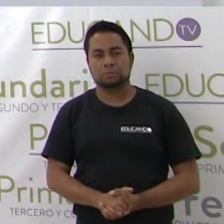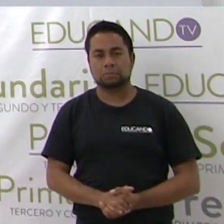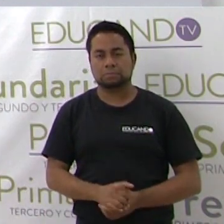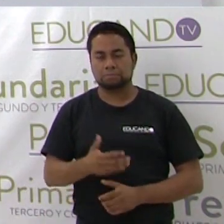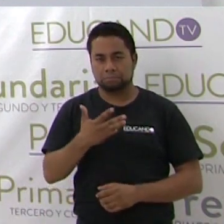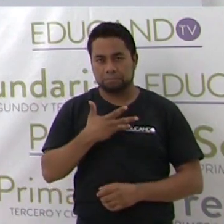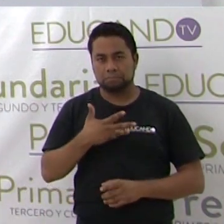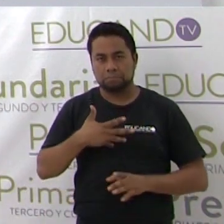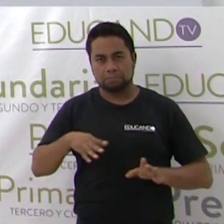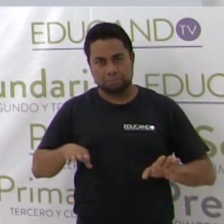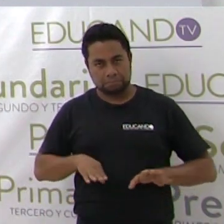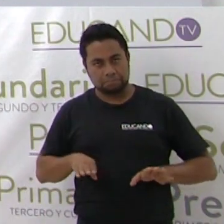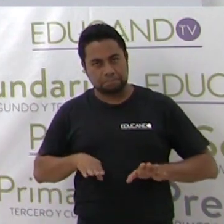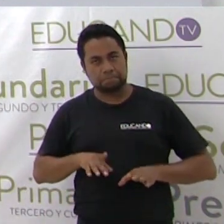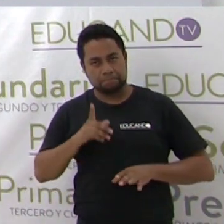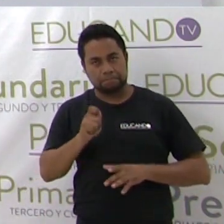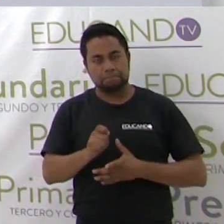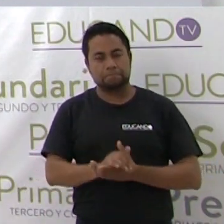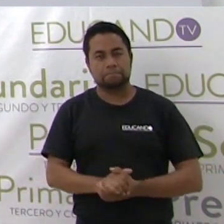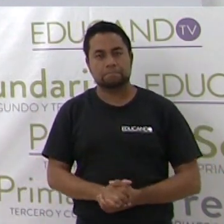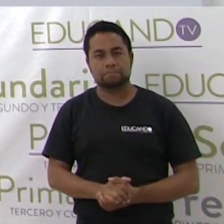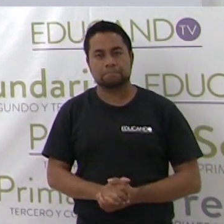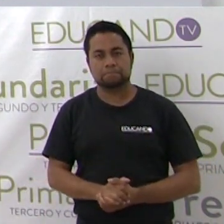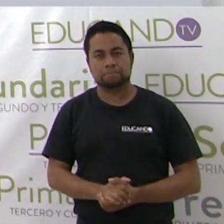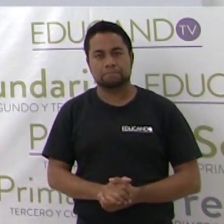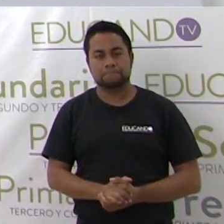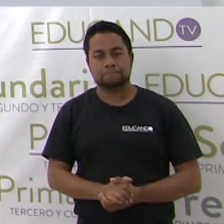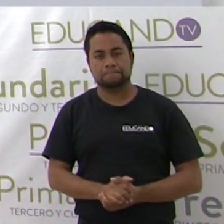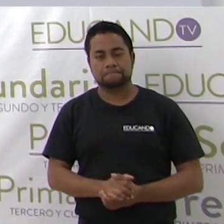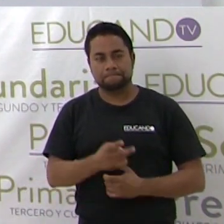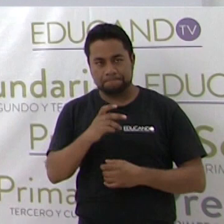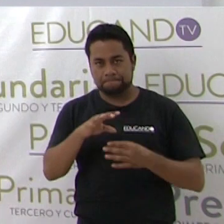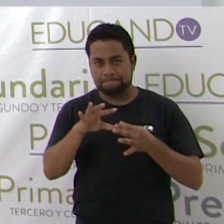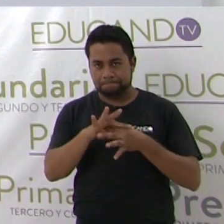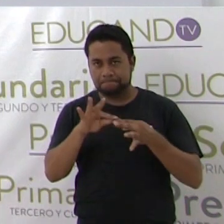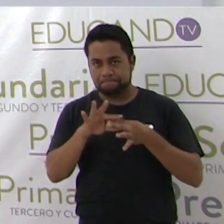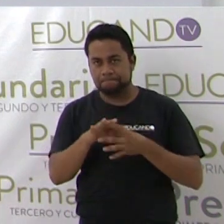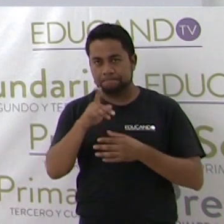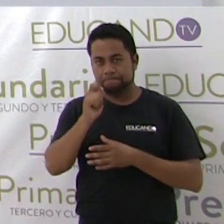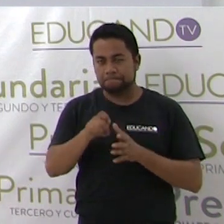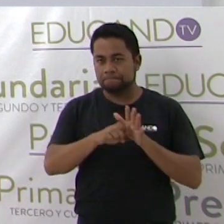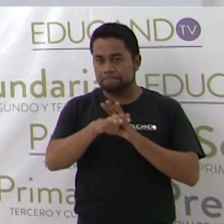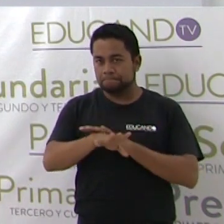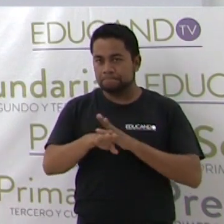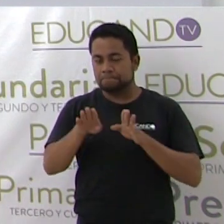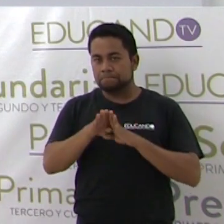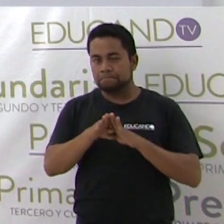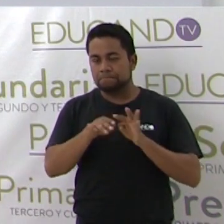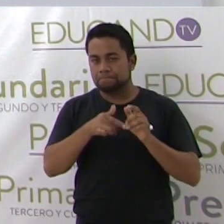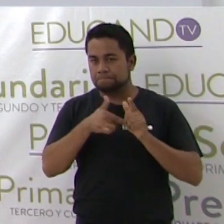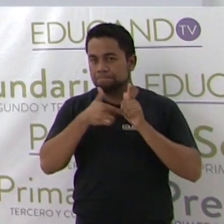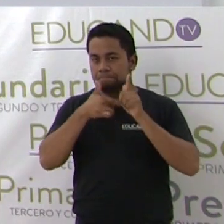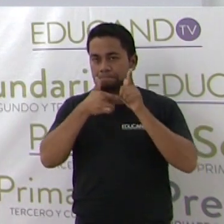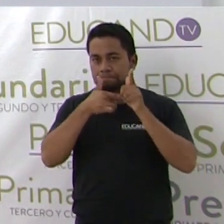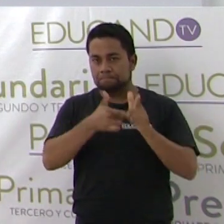tienen una característica. Y hablamos de que mantienen,